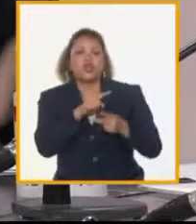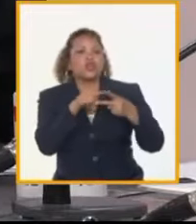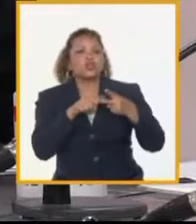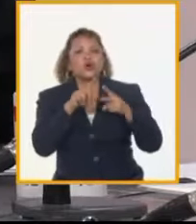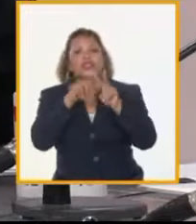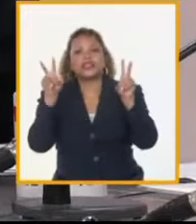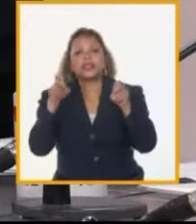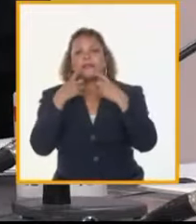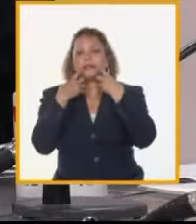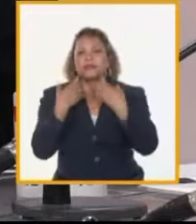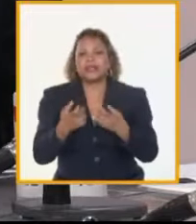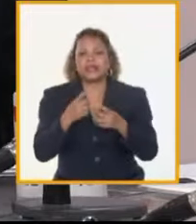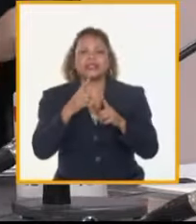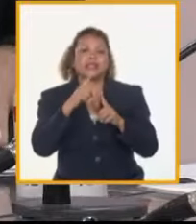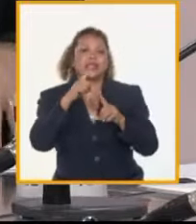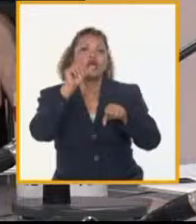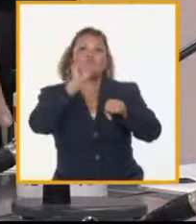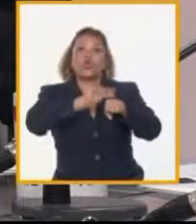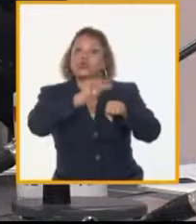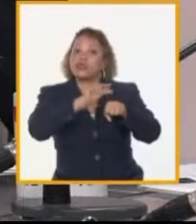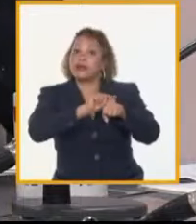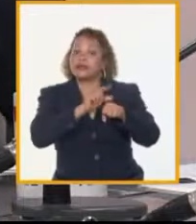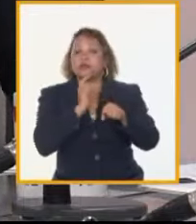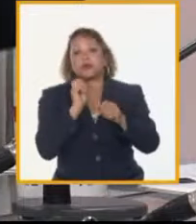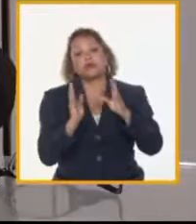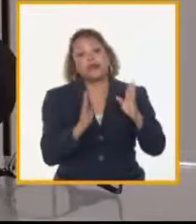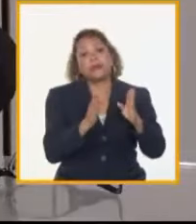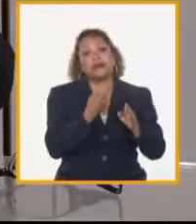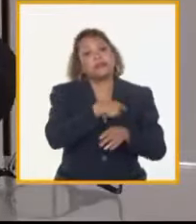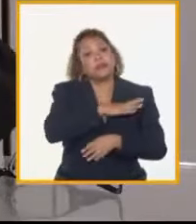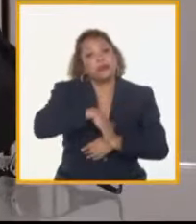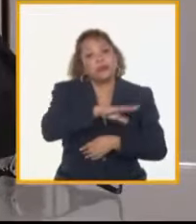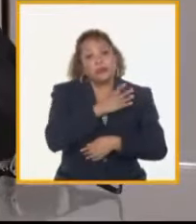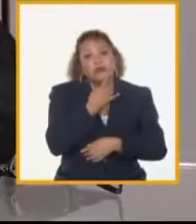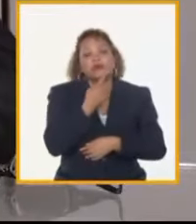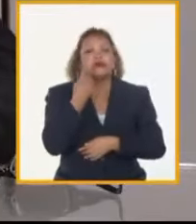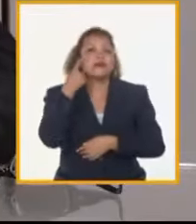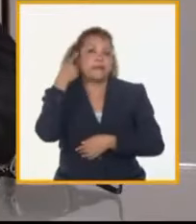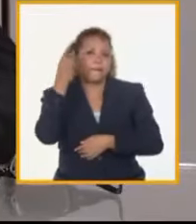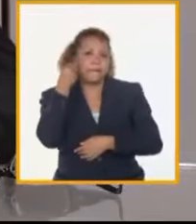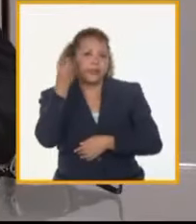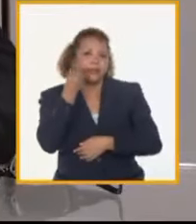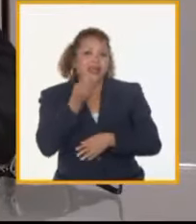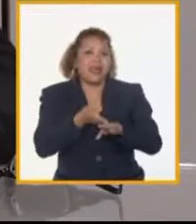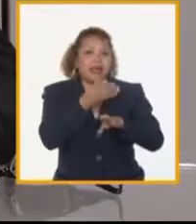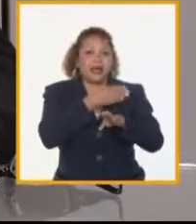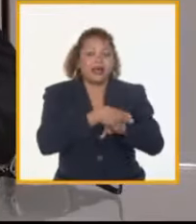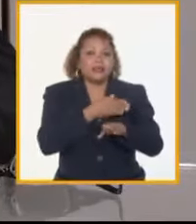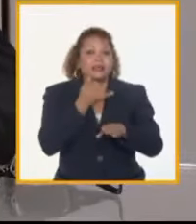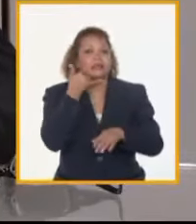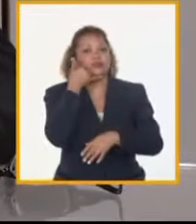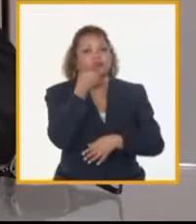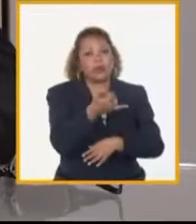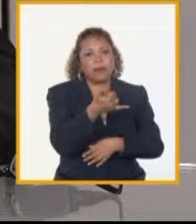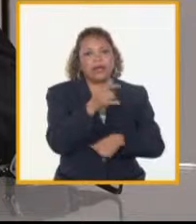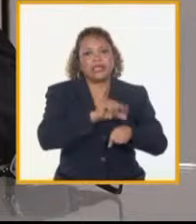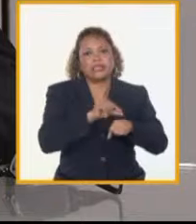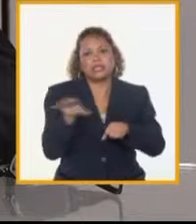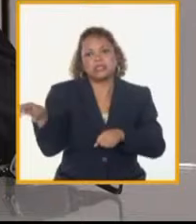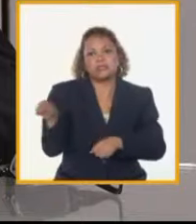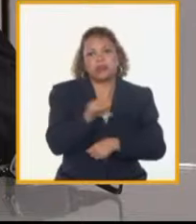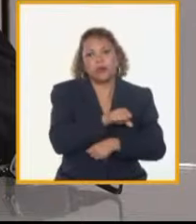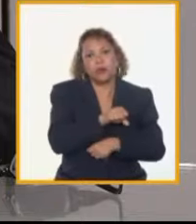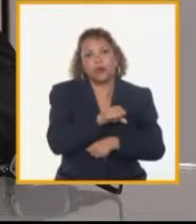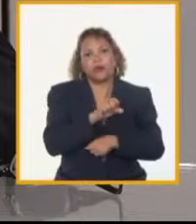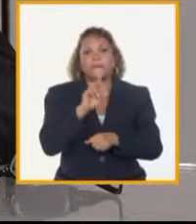Los taxis. Por un lado, las personas que quieren restablecer lo que existía antes de que uno llamara y el taxi viniera y diera el servicio, que